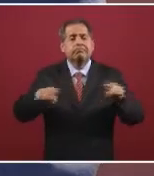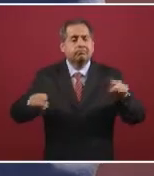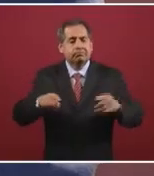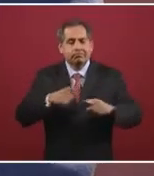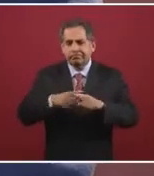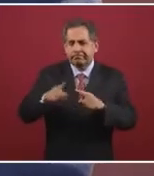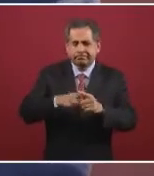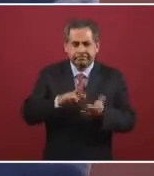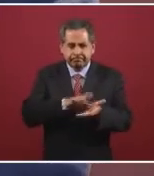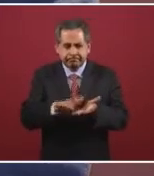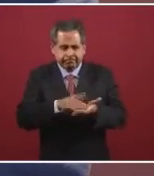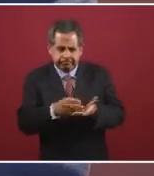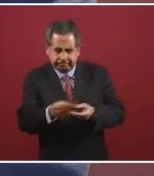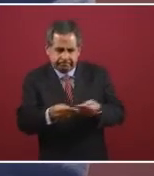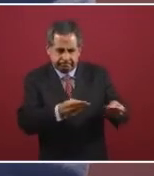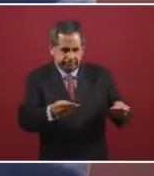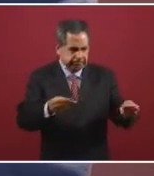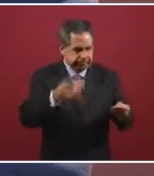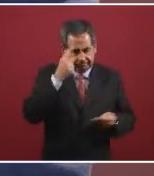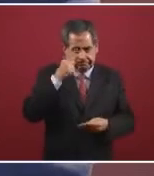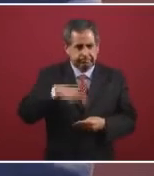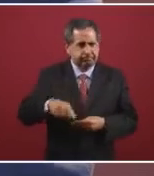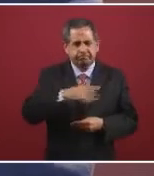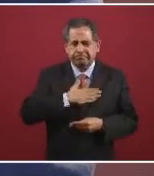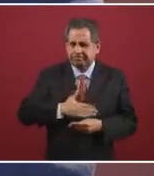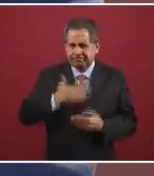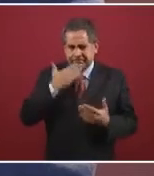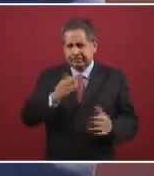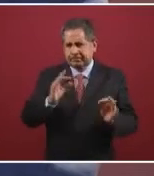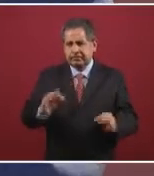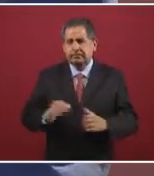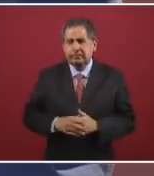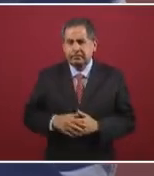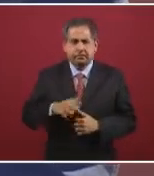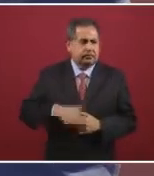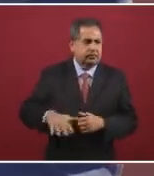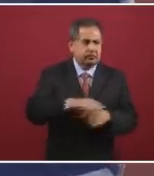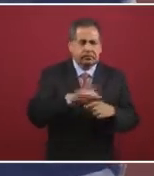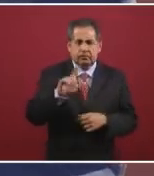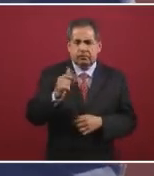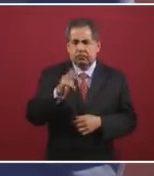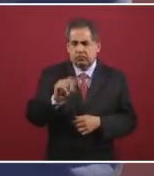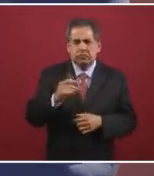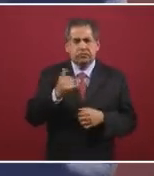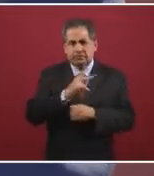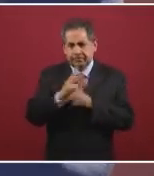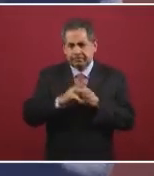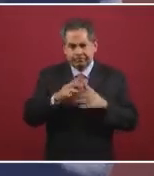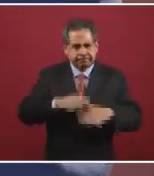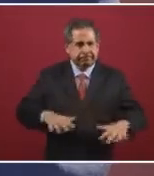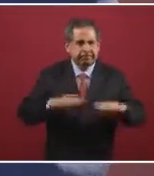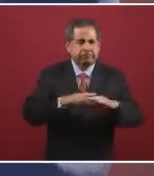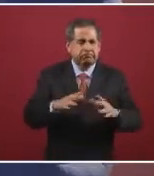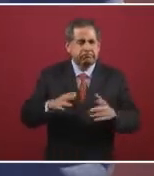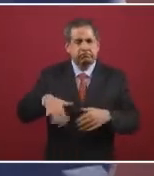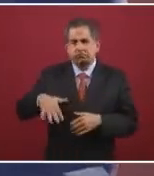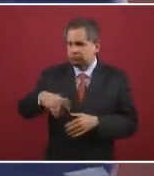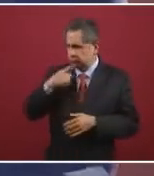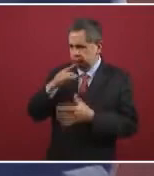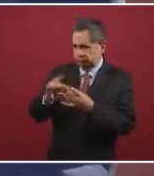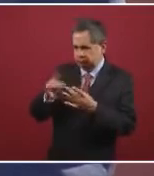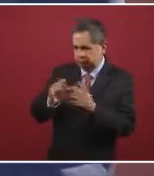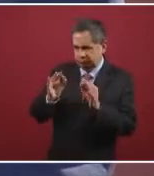apoyos para el bienestar en La Laguna y en todo el país. Lo que